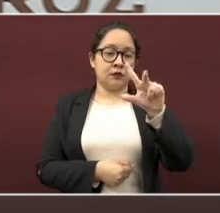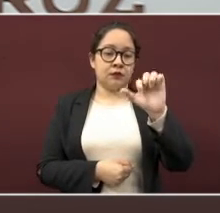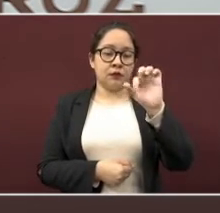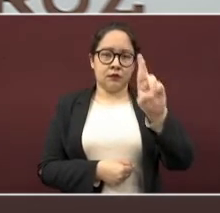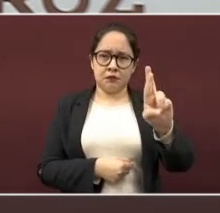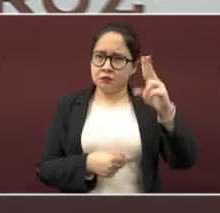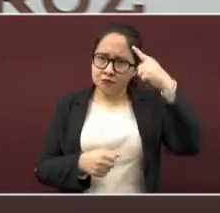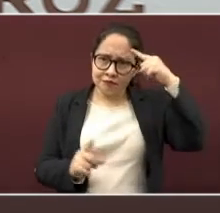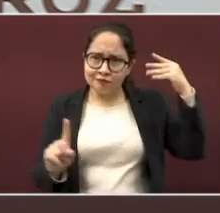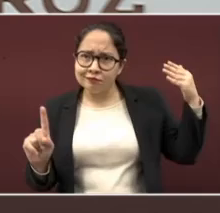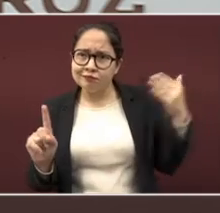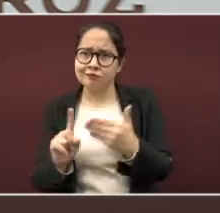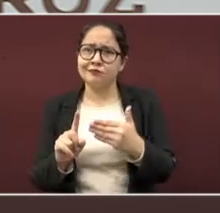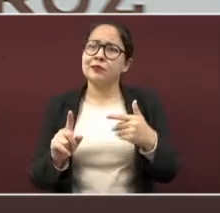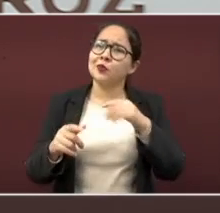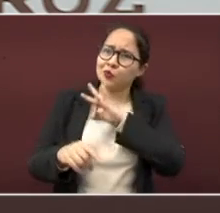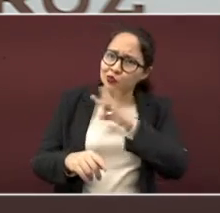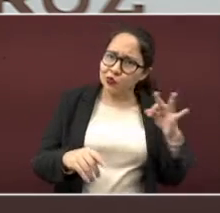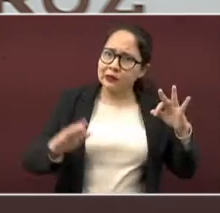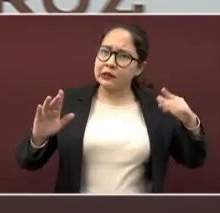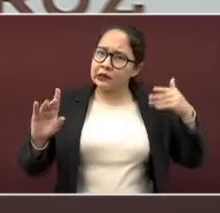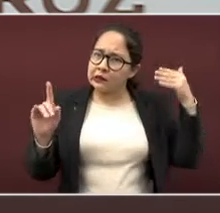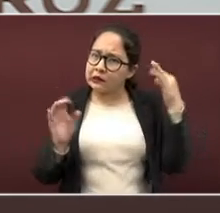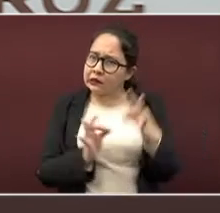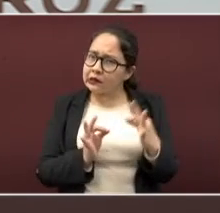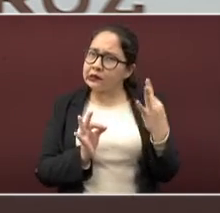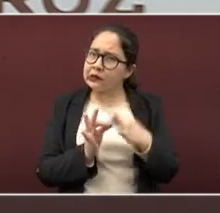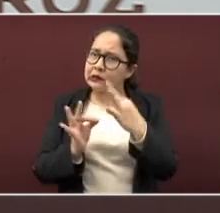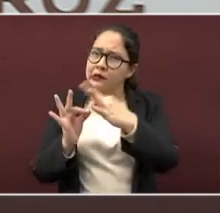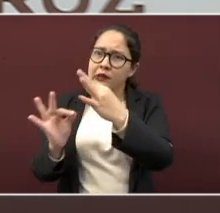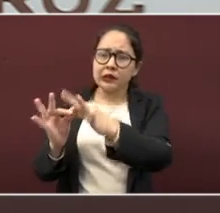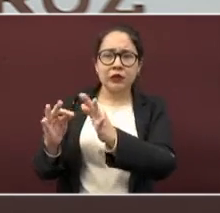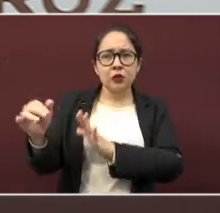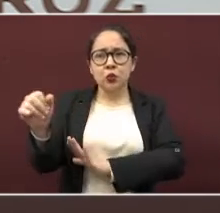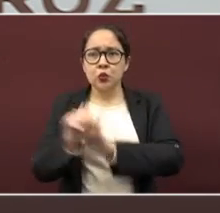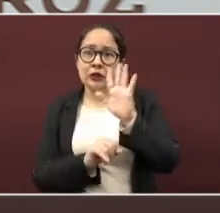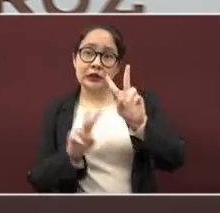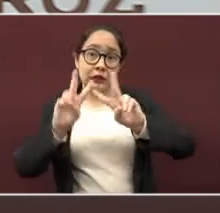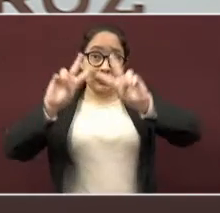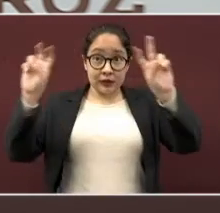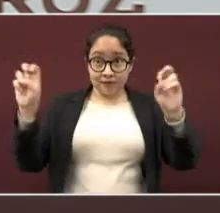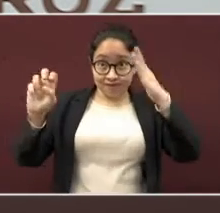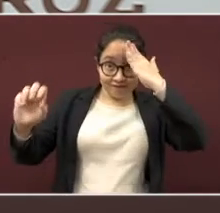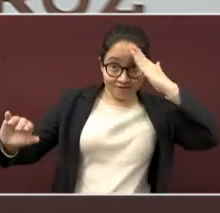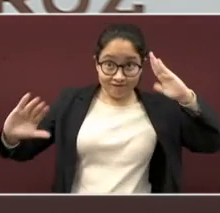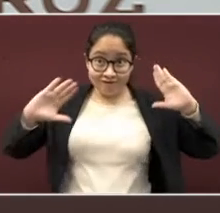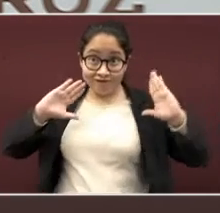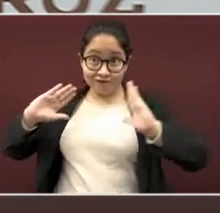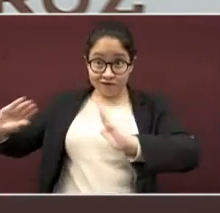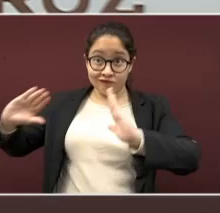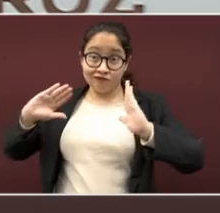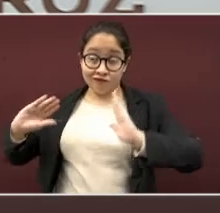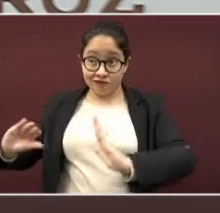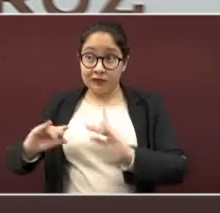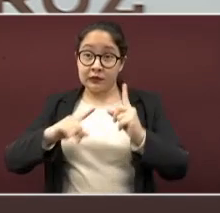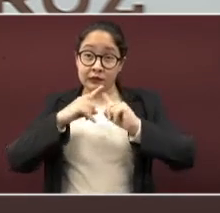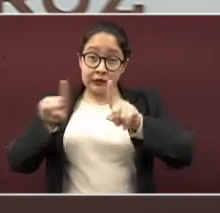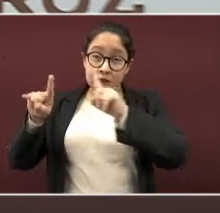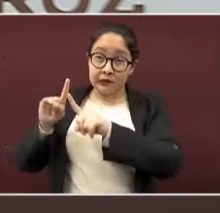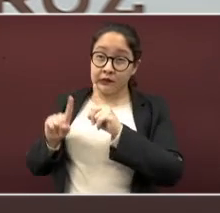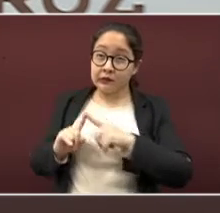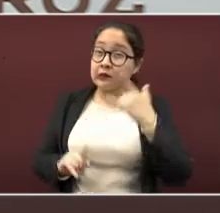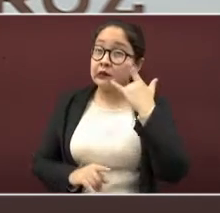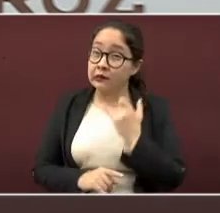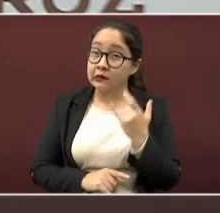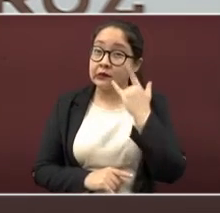objetivo de continuar puntualmente con la actualización y capacitación de las estrategias de lucha contra el